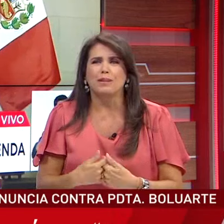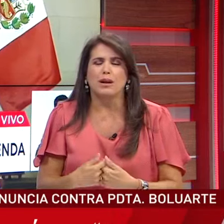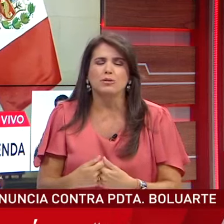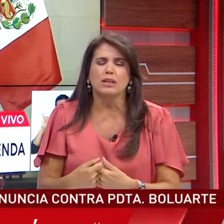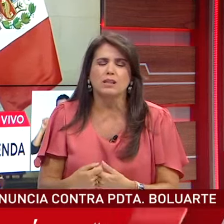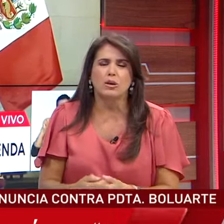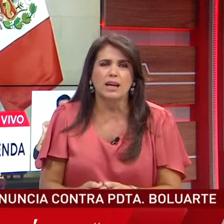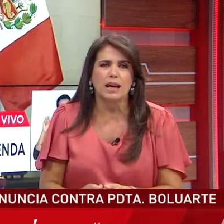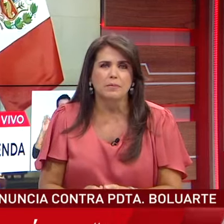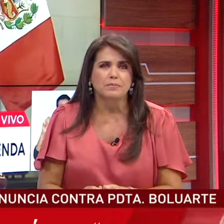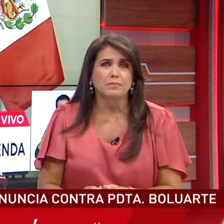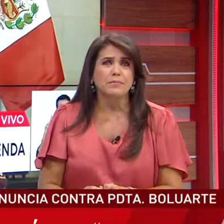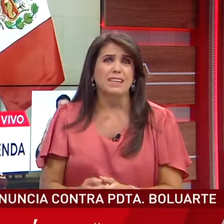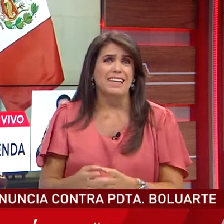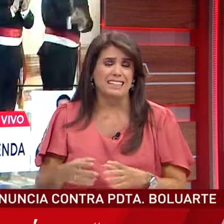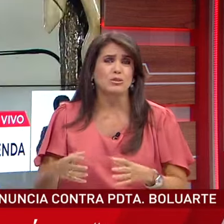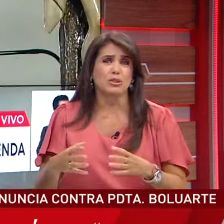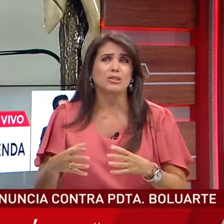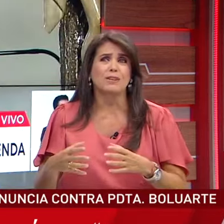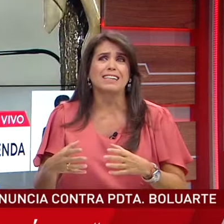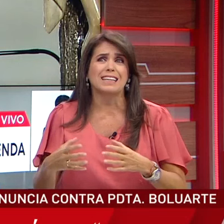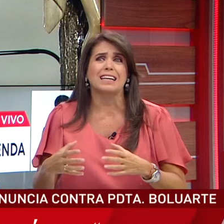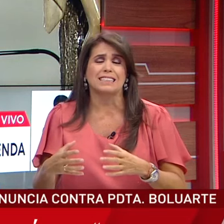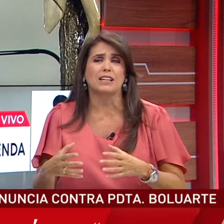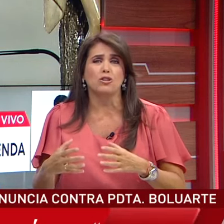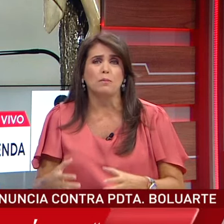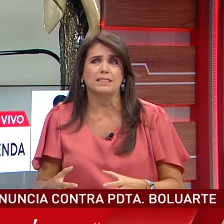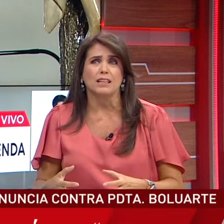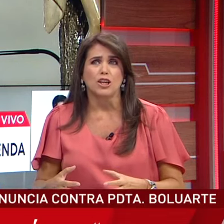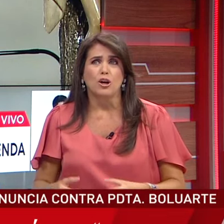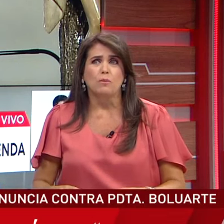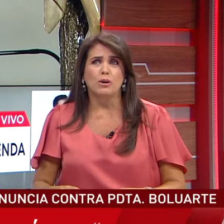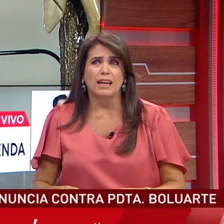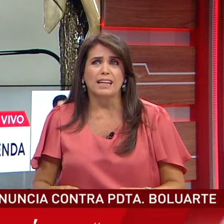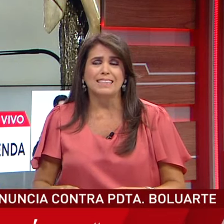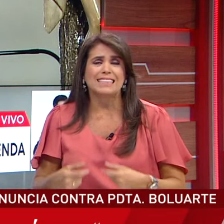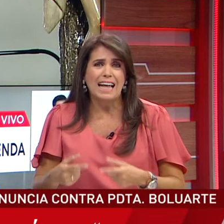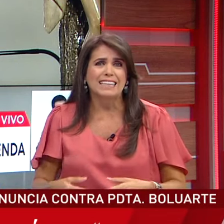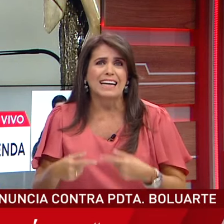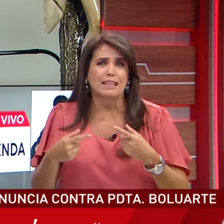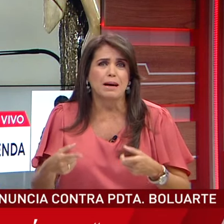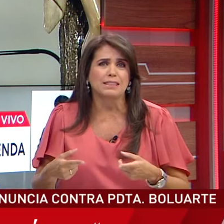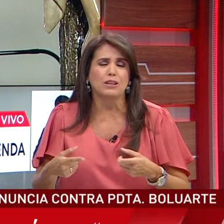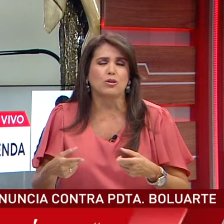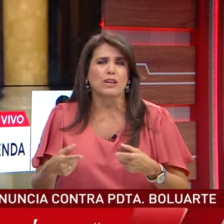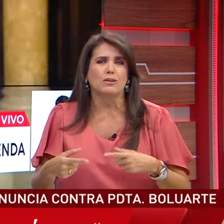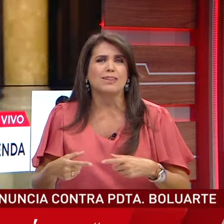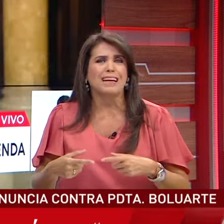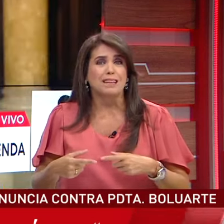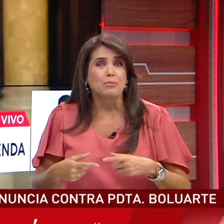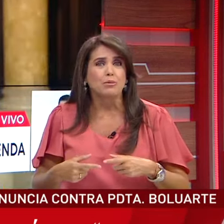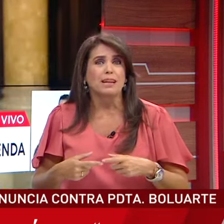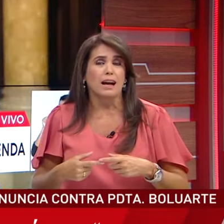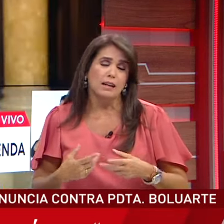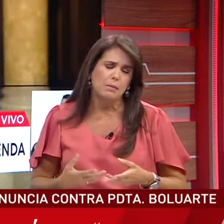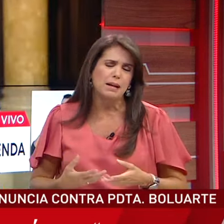vida. Lo cierto es que la situación se va enrareciendo más por el dislate, además, del Contralor de la República, que